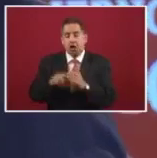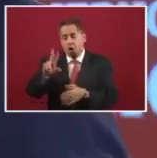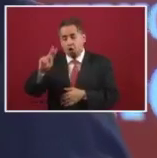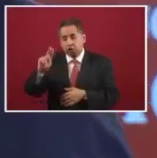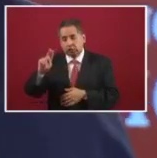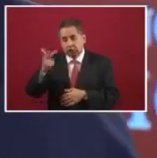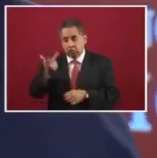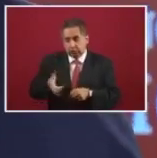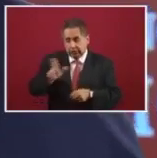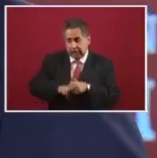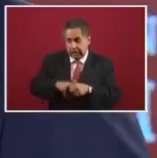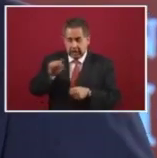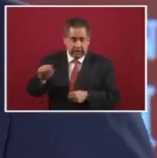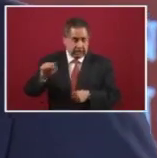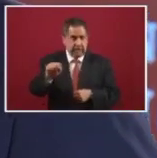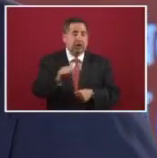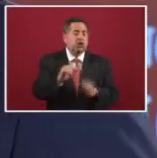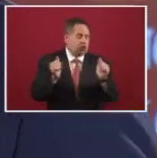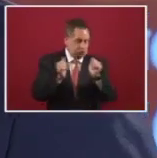hospitales